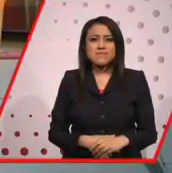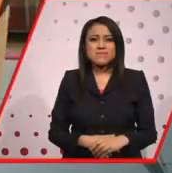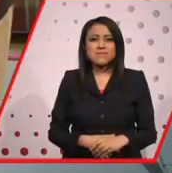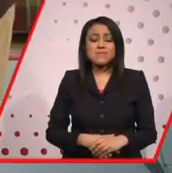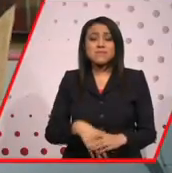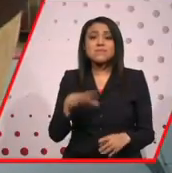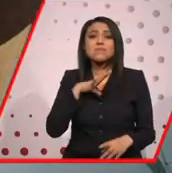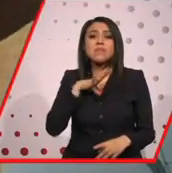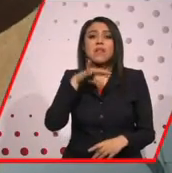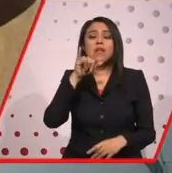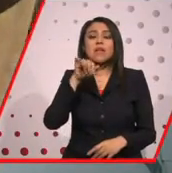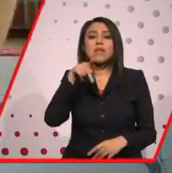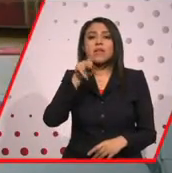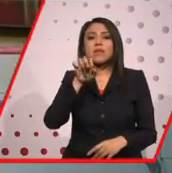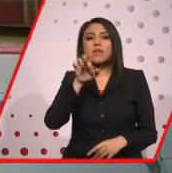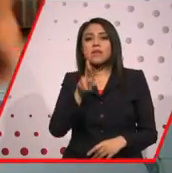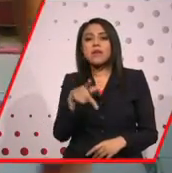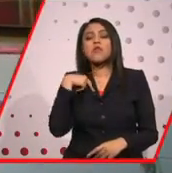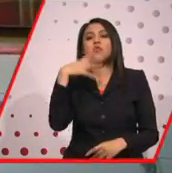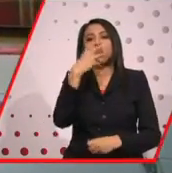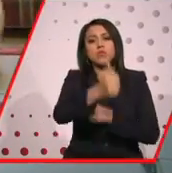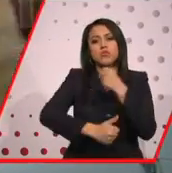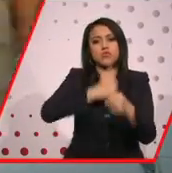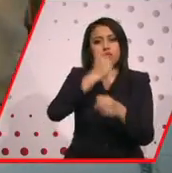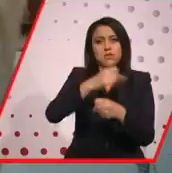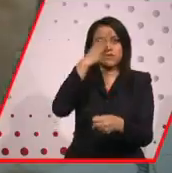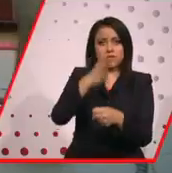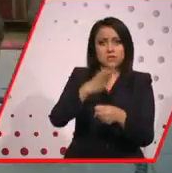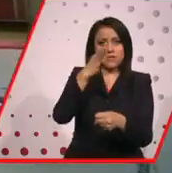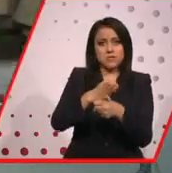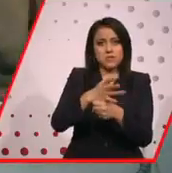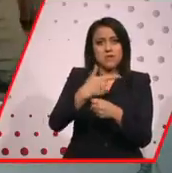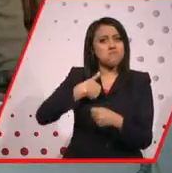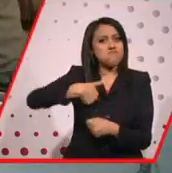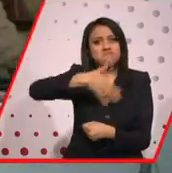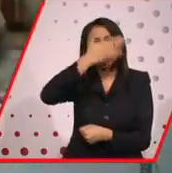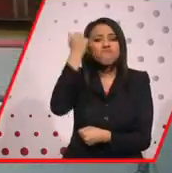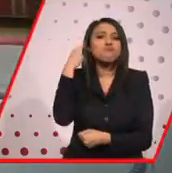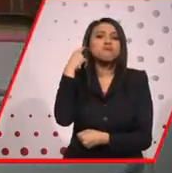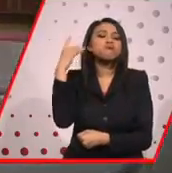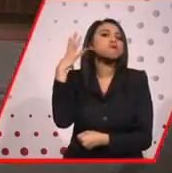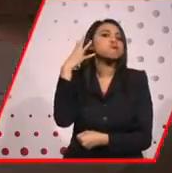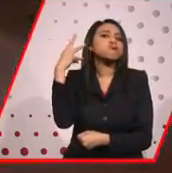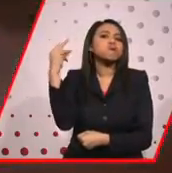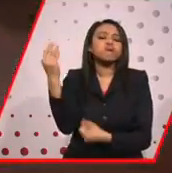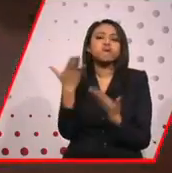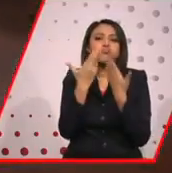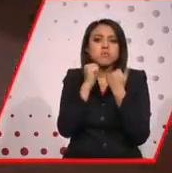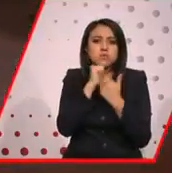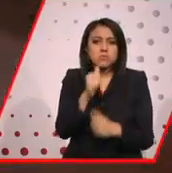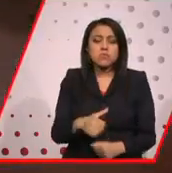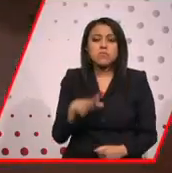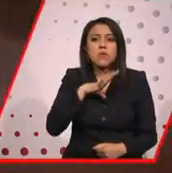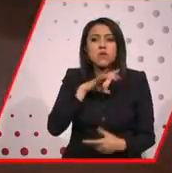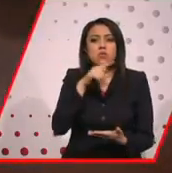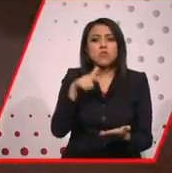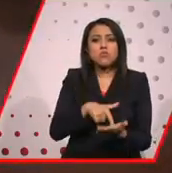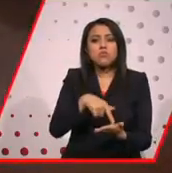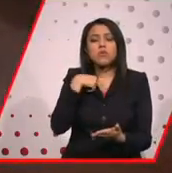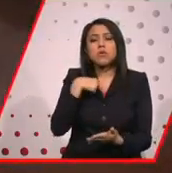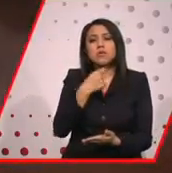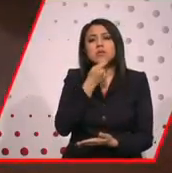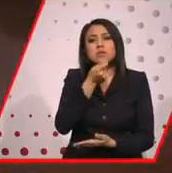Iker Juárez es un pequeño de 4 años de edad que hasta la fecha no conoce el sonido. Va a una estancia infantil, ya